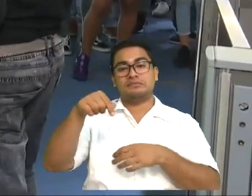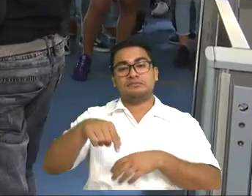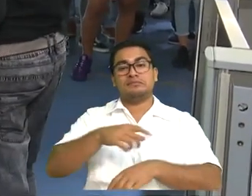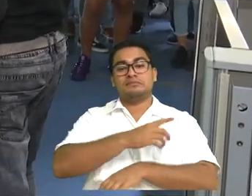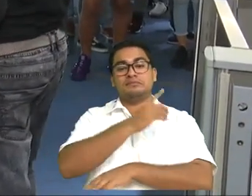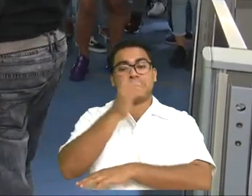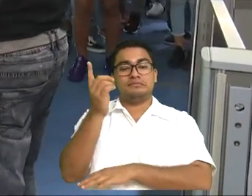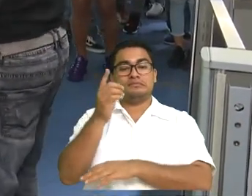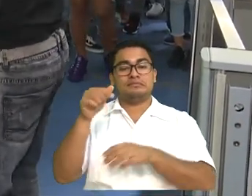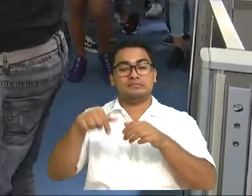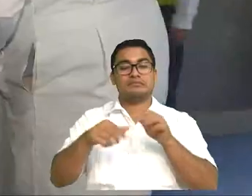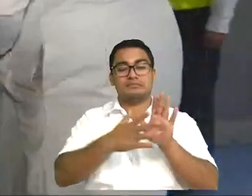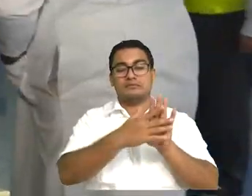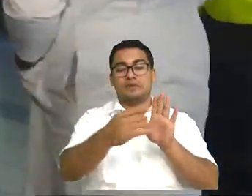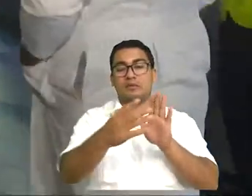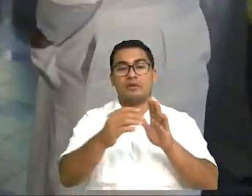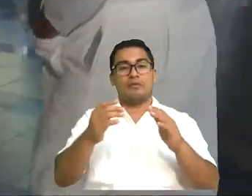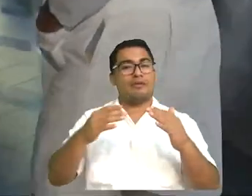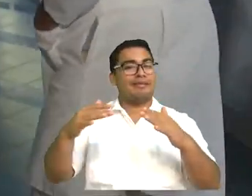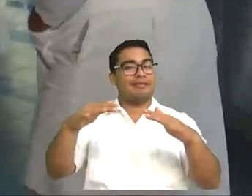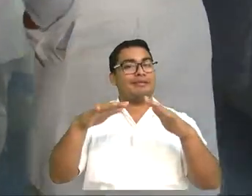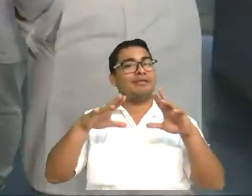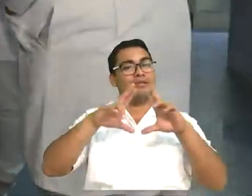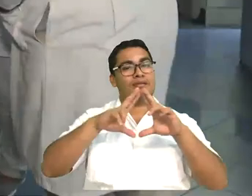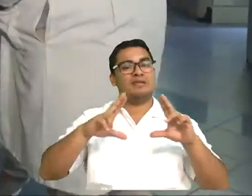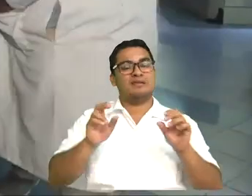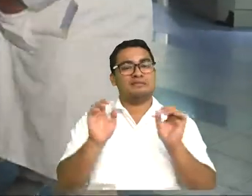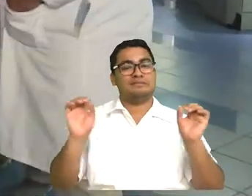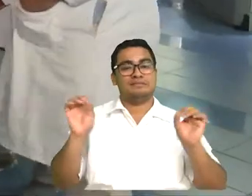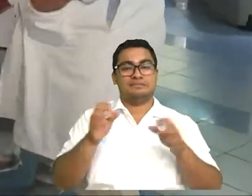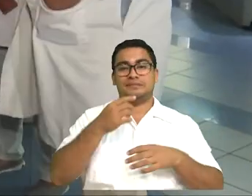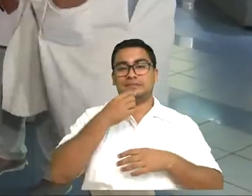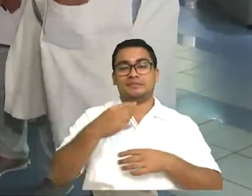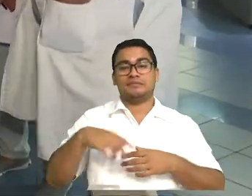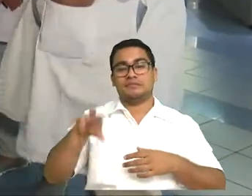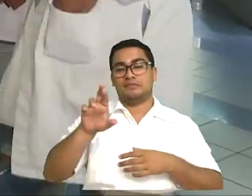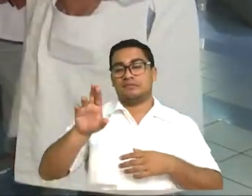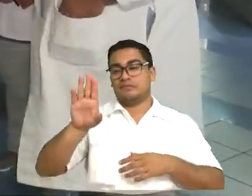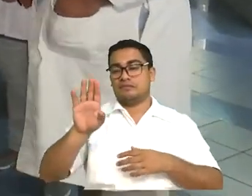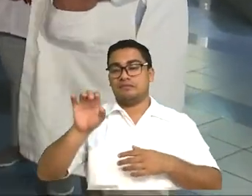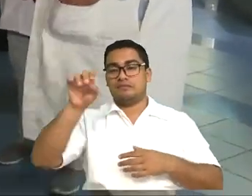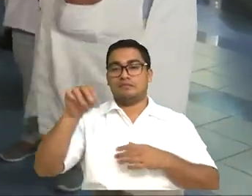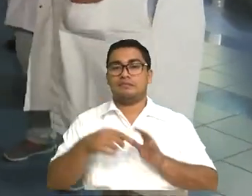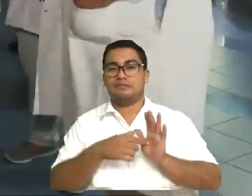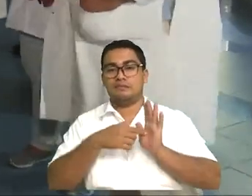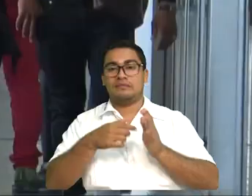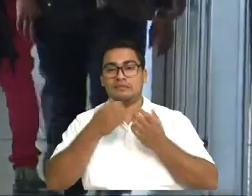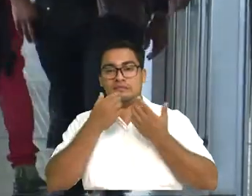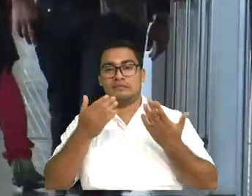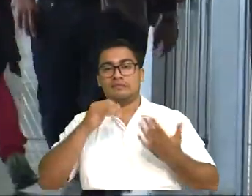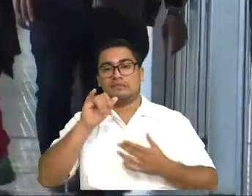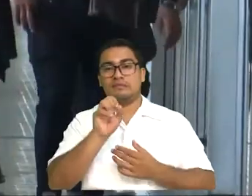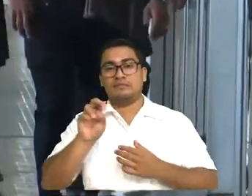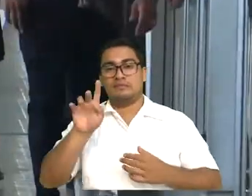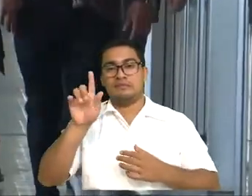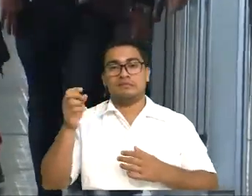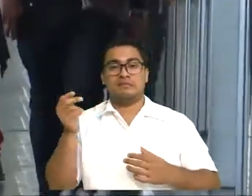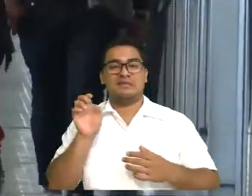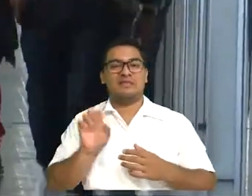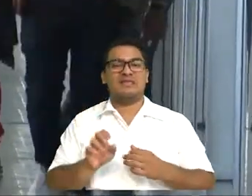no se tiene transmisión local comunitaria. Con cámara de Rubén Castro, informó para el canal parlamentario Jonathan